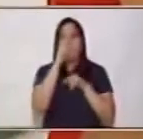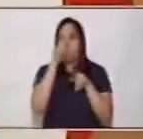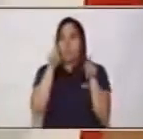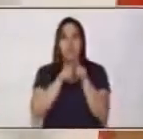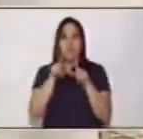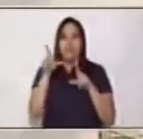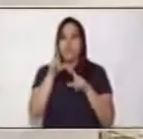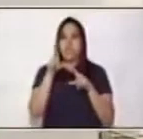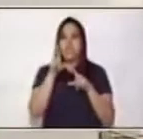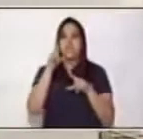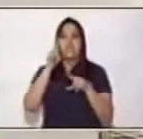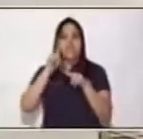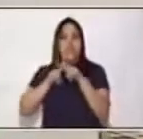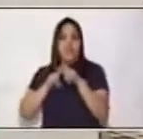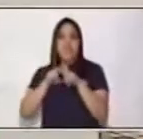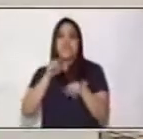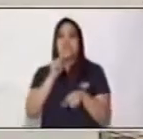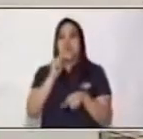4,